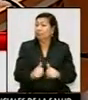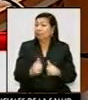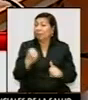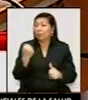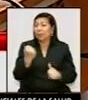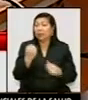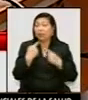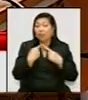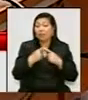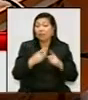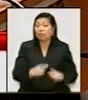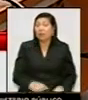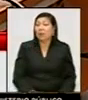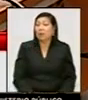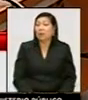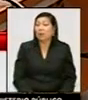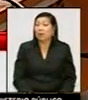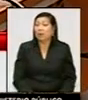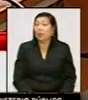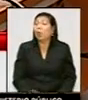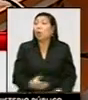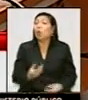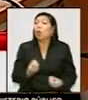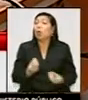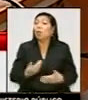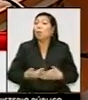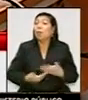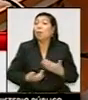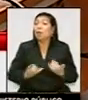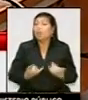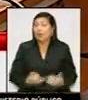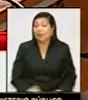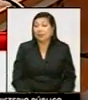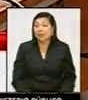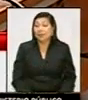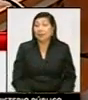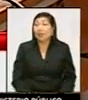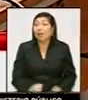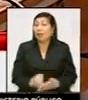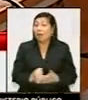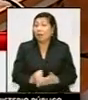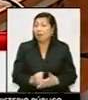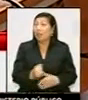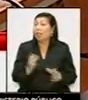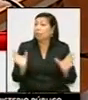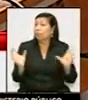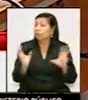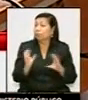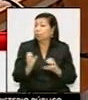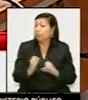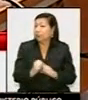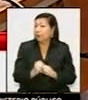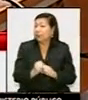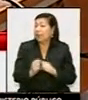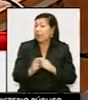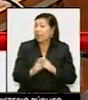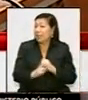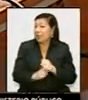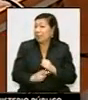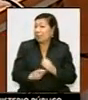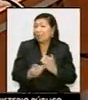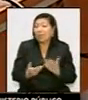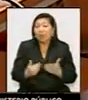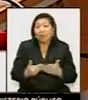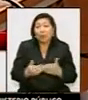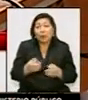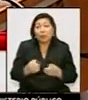poderes, información al Poder Judicial sobre cómo ha avanzado este caso. Creo que esto ayudaría a ejemplificar de que efectivamente en el país estos